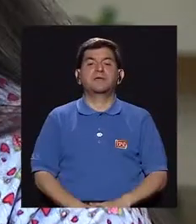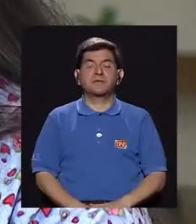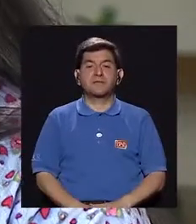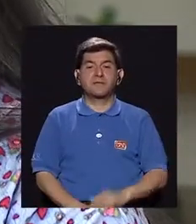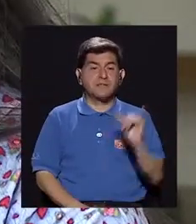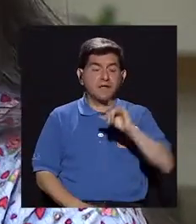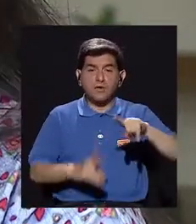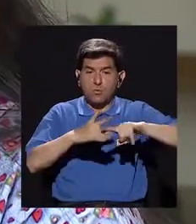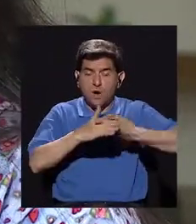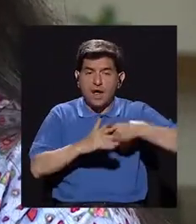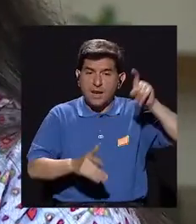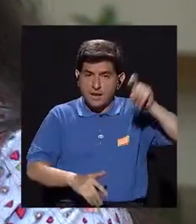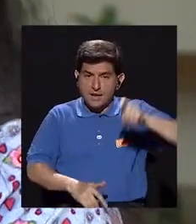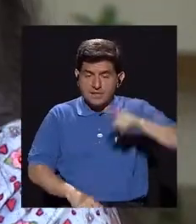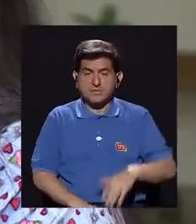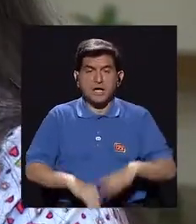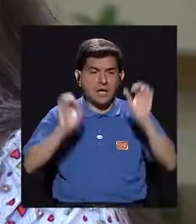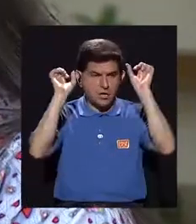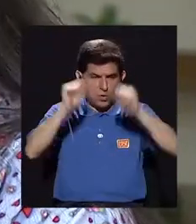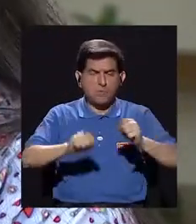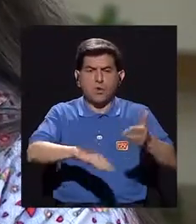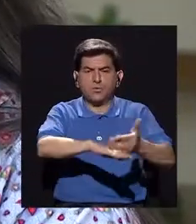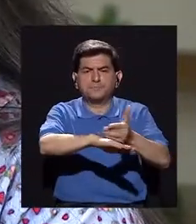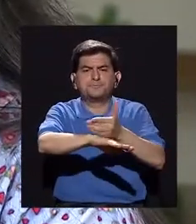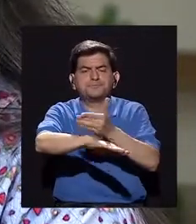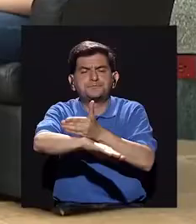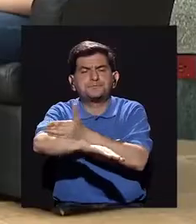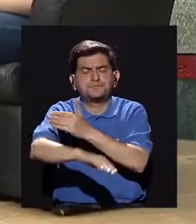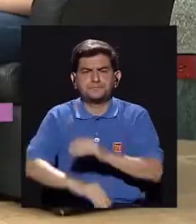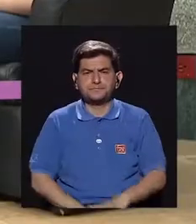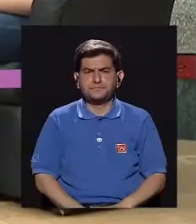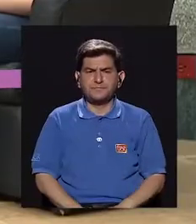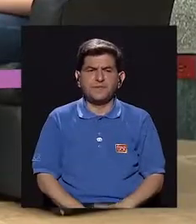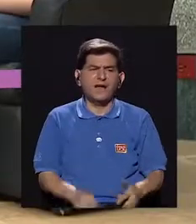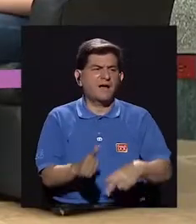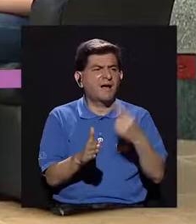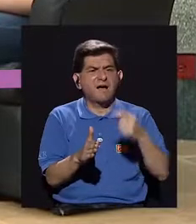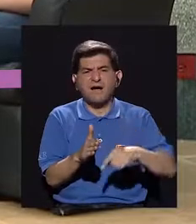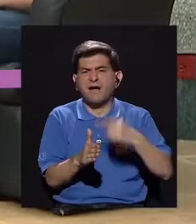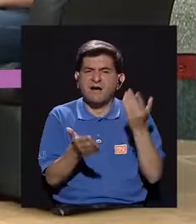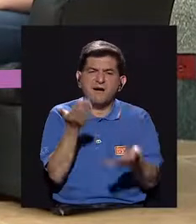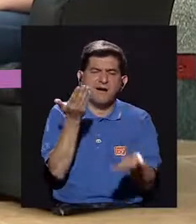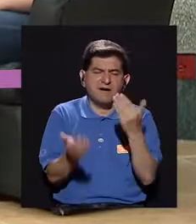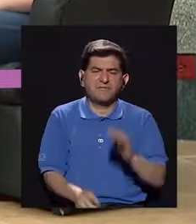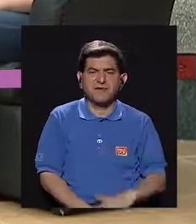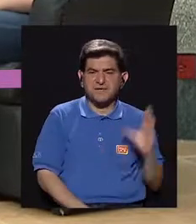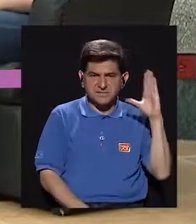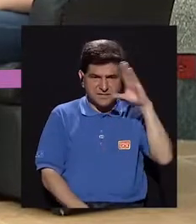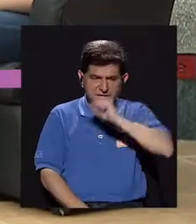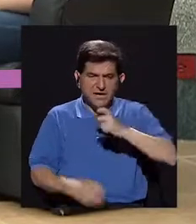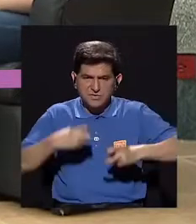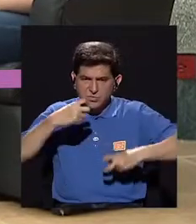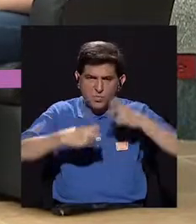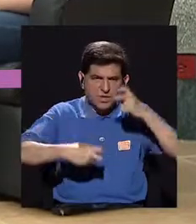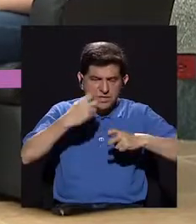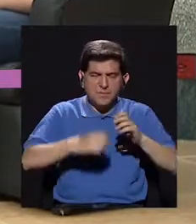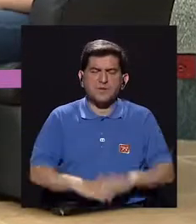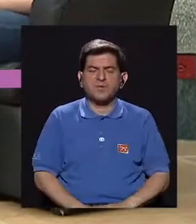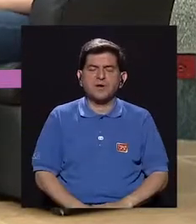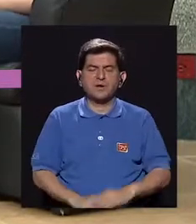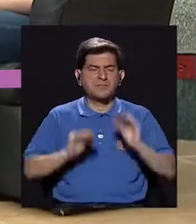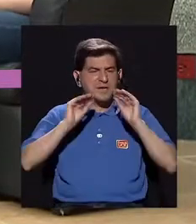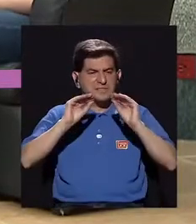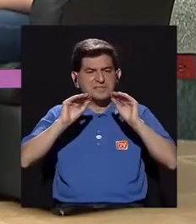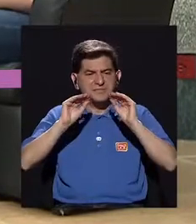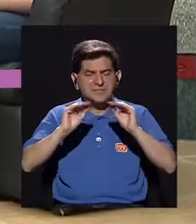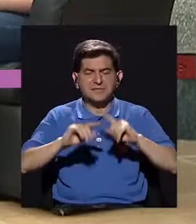Y poder darles herramientas necesarias para que puedan salir adelante. Porque muchas veces vemos que tienen dificultades a